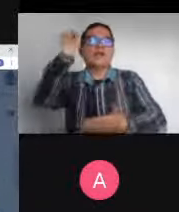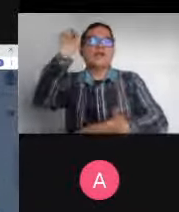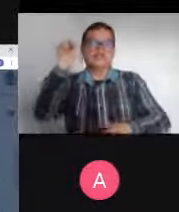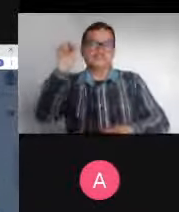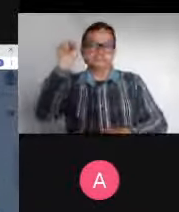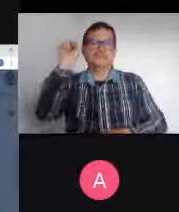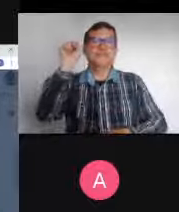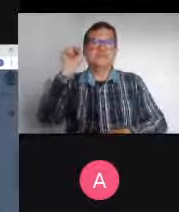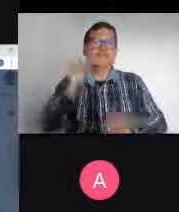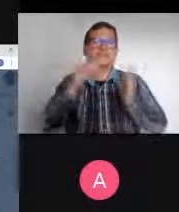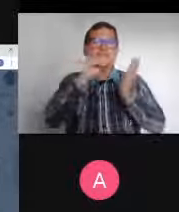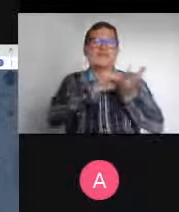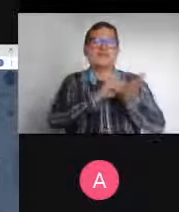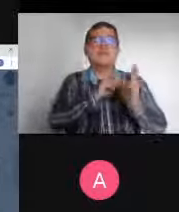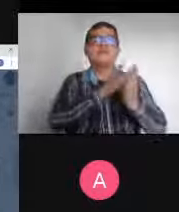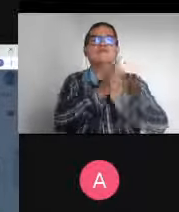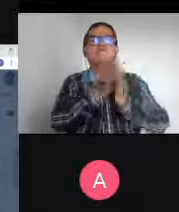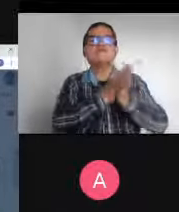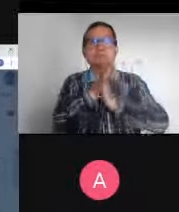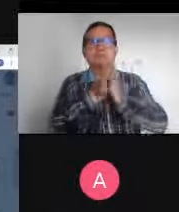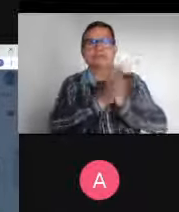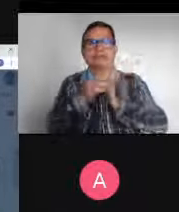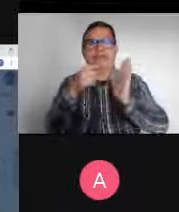adjuntar en el informe. ¿Listos?